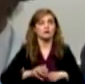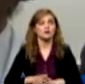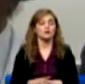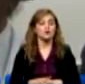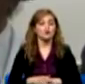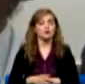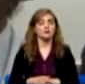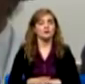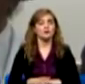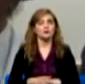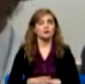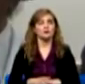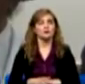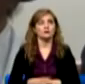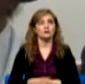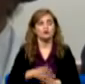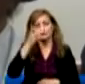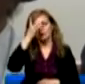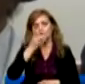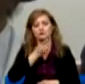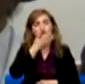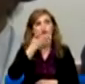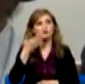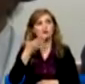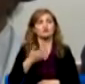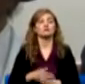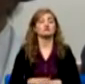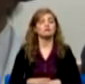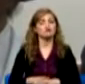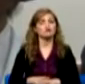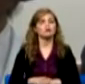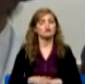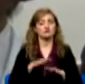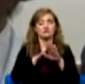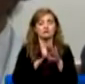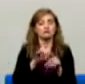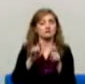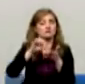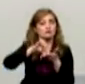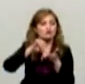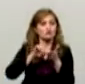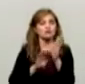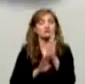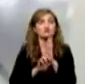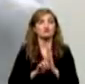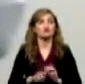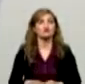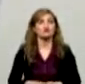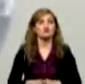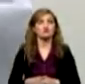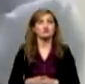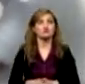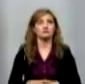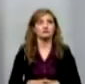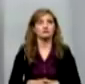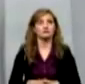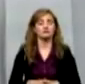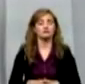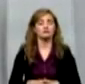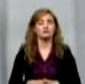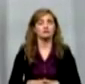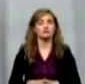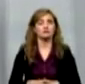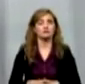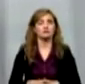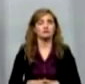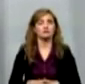darse cuenta que ha sido la mejor decisión que se pudo haber tomado en favor de nuestra ciudad. Desde Ibarra, David Vizcaíno Haro,